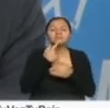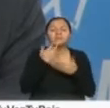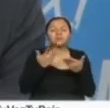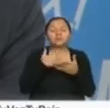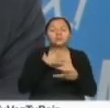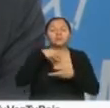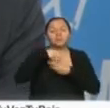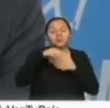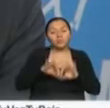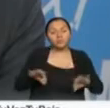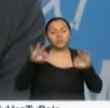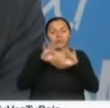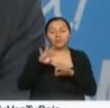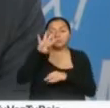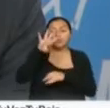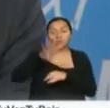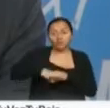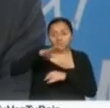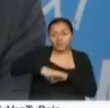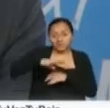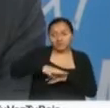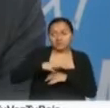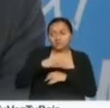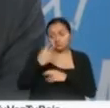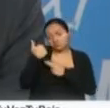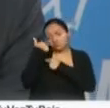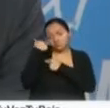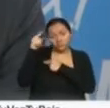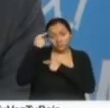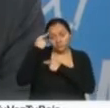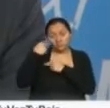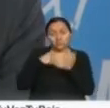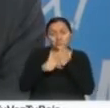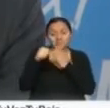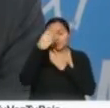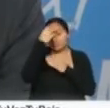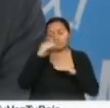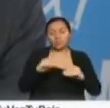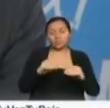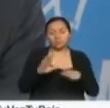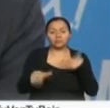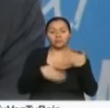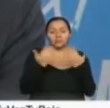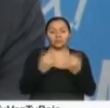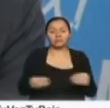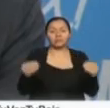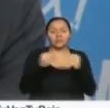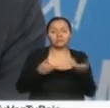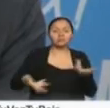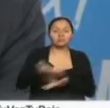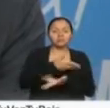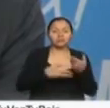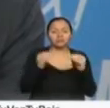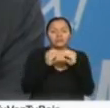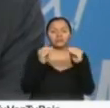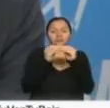claramente, en estos 4 meses y un poco más que tenemos a cargo del Ministerio, nos hemos encargado de remozar algunos de